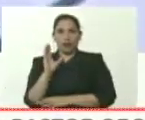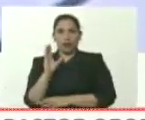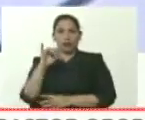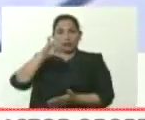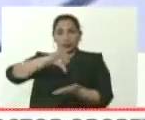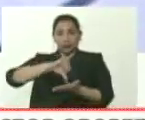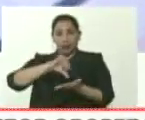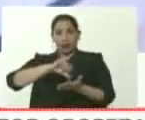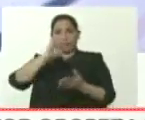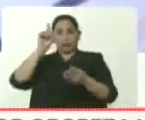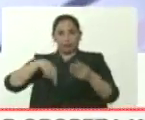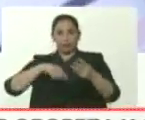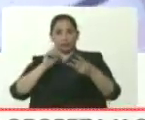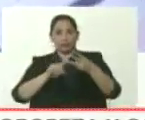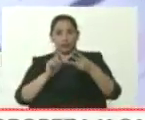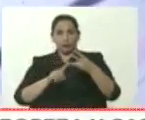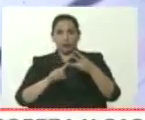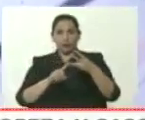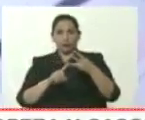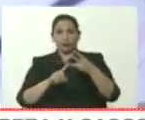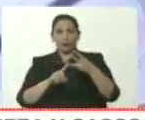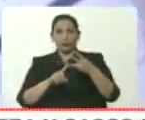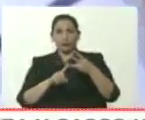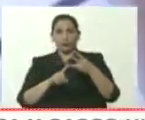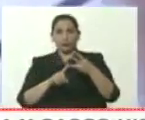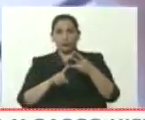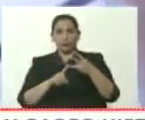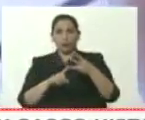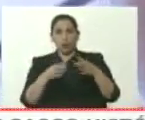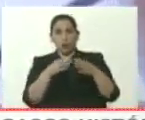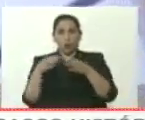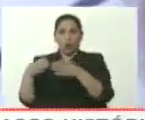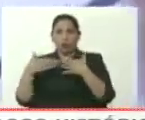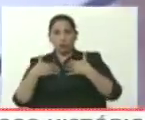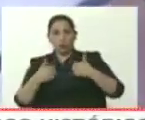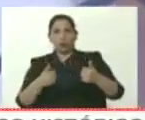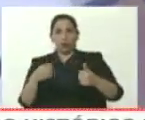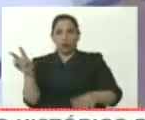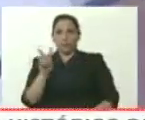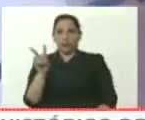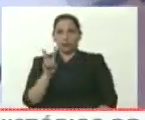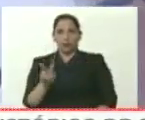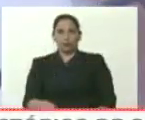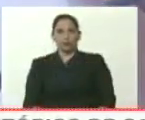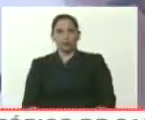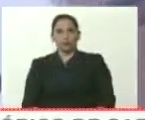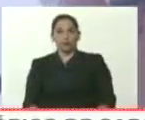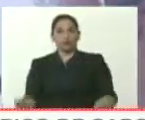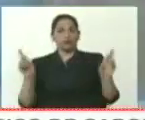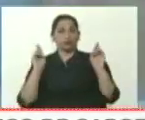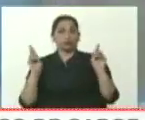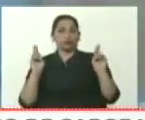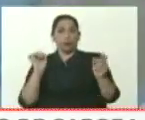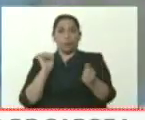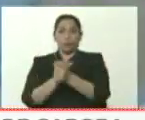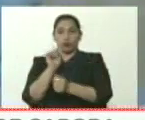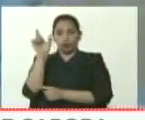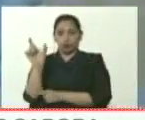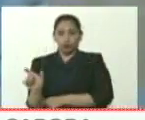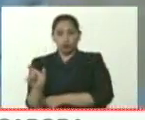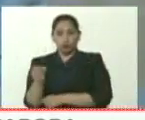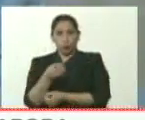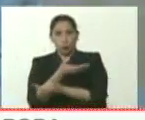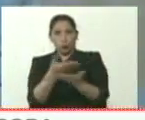sede de un organismo de seguridad venezolano. Afortunadamente fue capturado porque, como